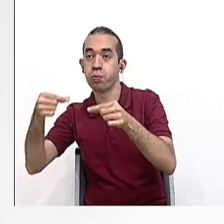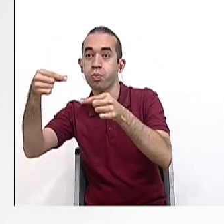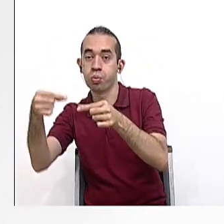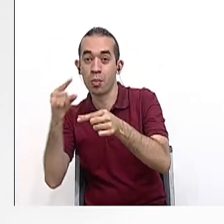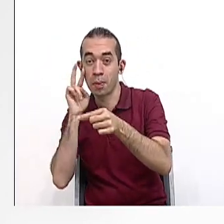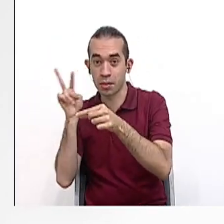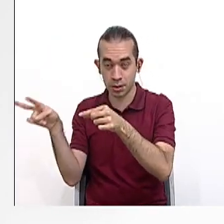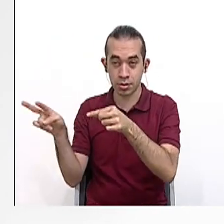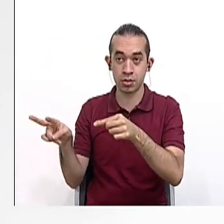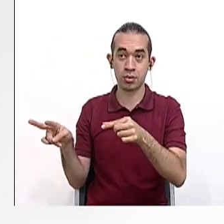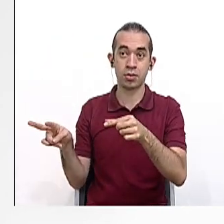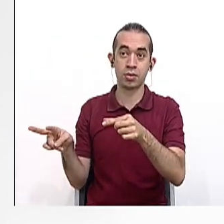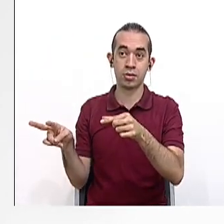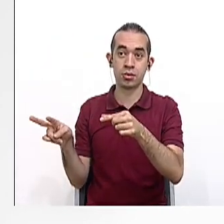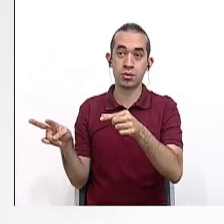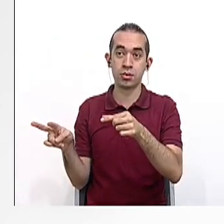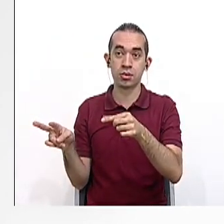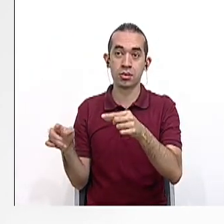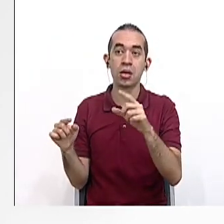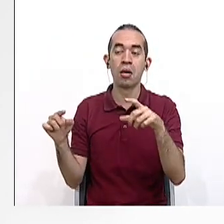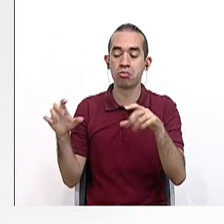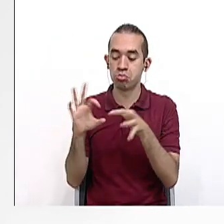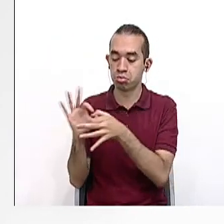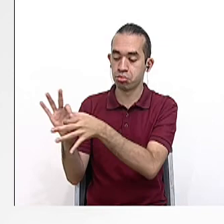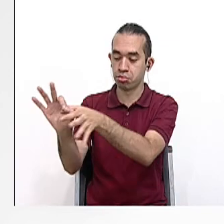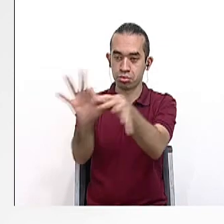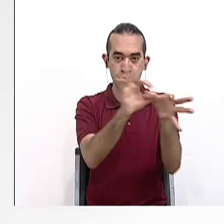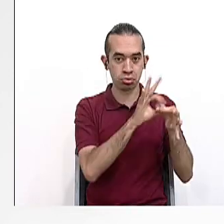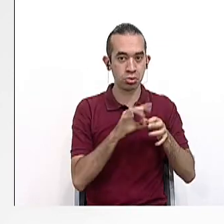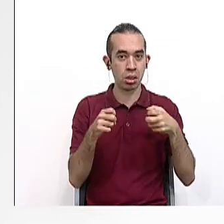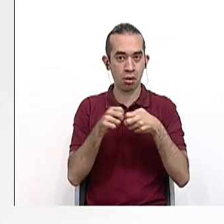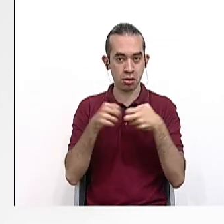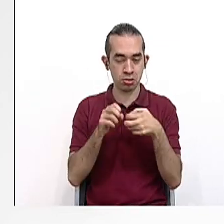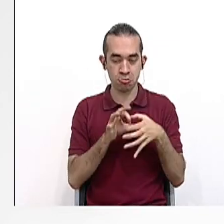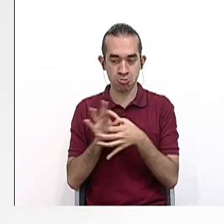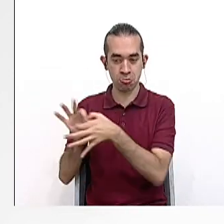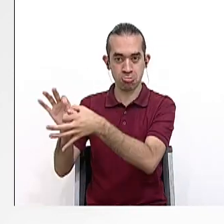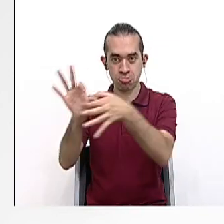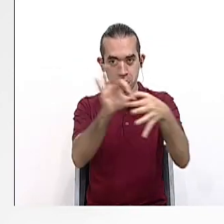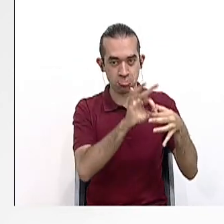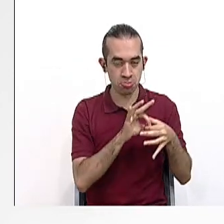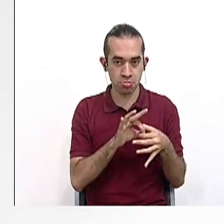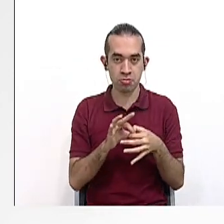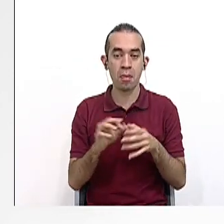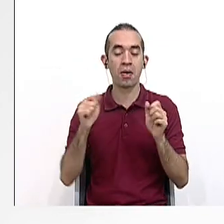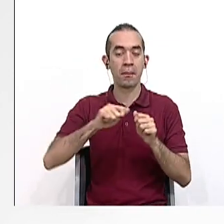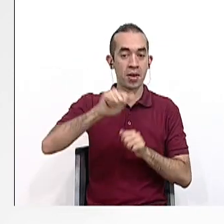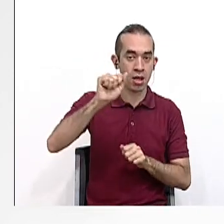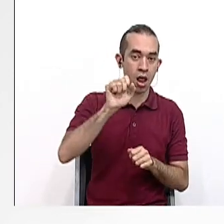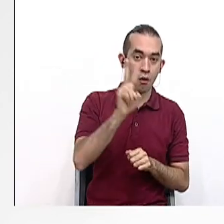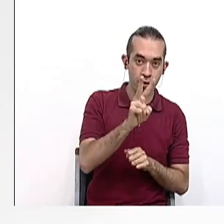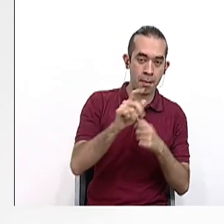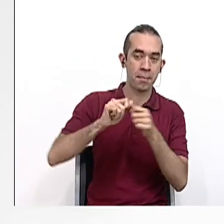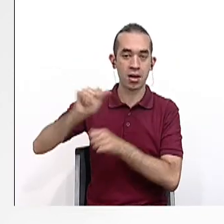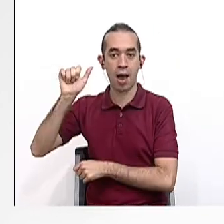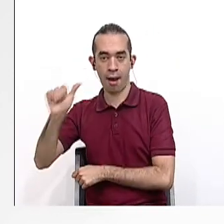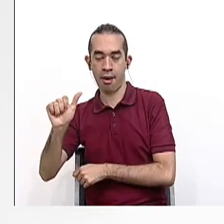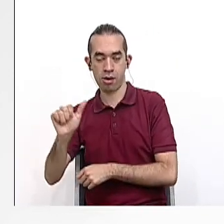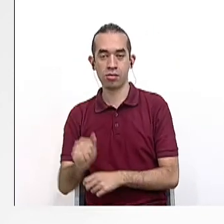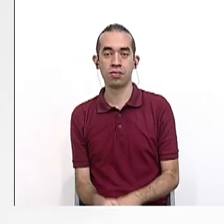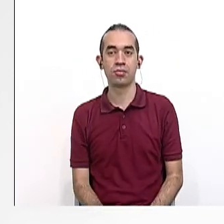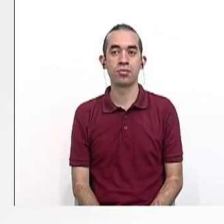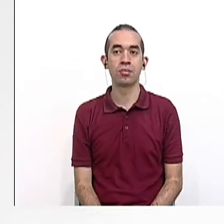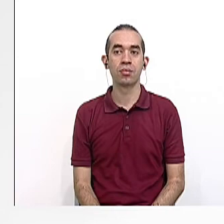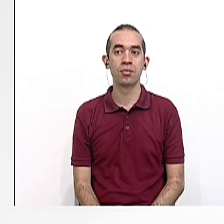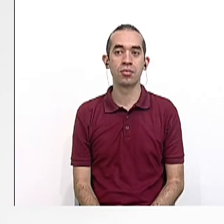Y aquí tenemos el circuito. Además, tenemos que medir el voltaje y el amperaje. Entonces, para eso tenemos estos